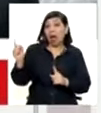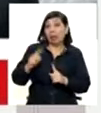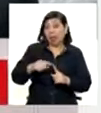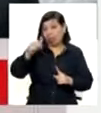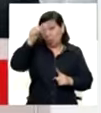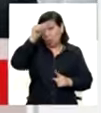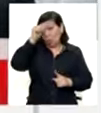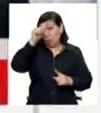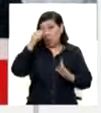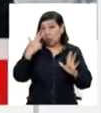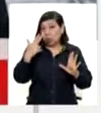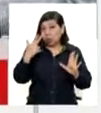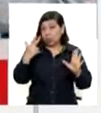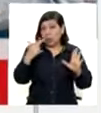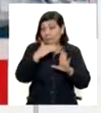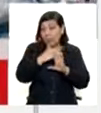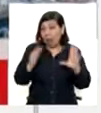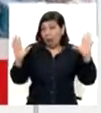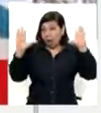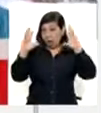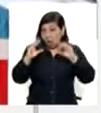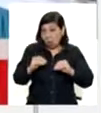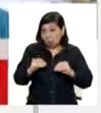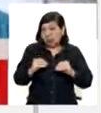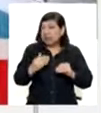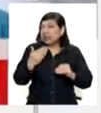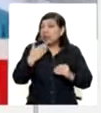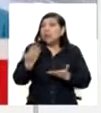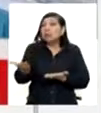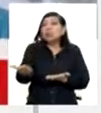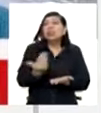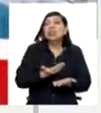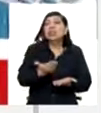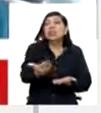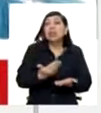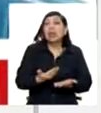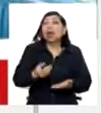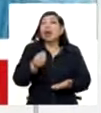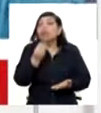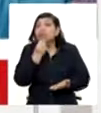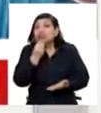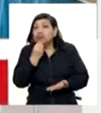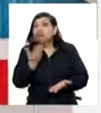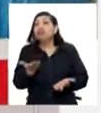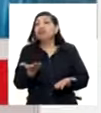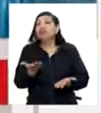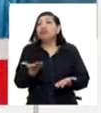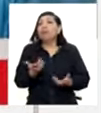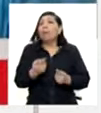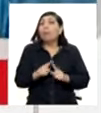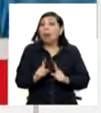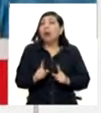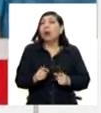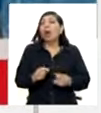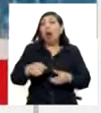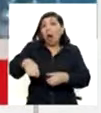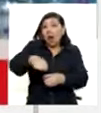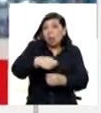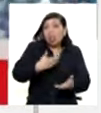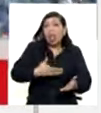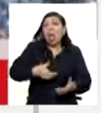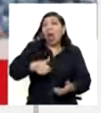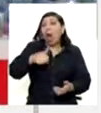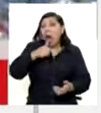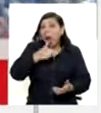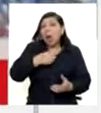ese domingo hasta las 8:30 de la noche. ¿Qué estamos recolectando? Desde alimentos para los rescatistas, atún, botellas